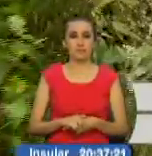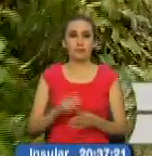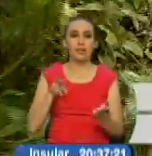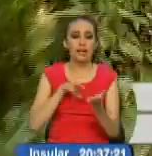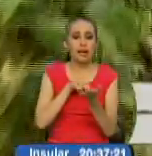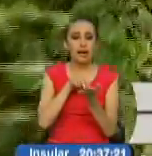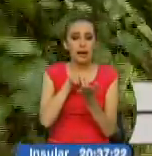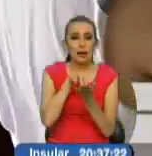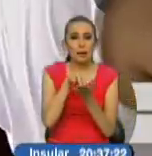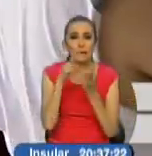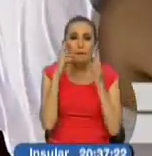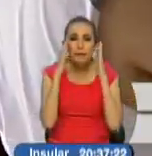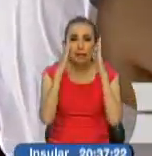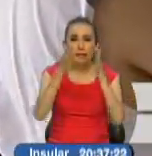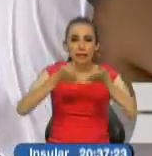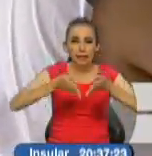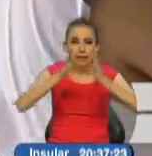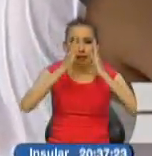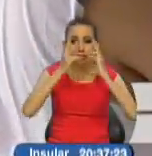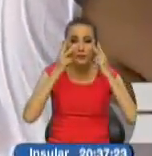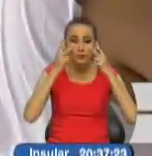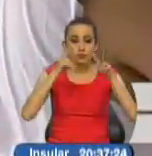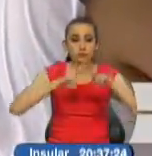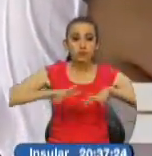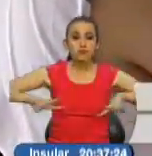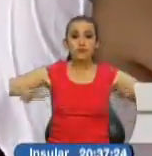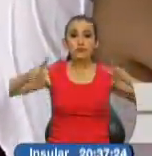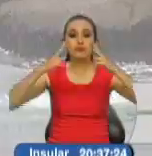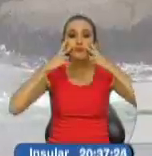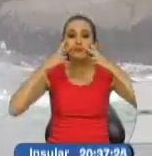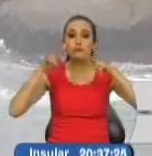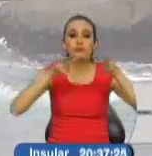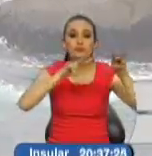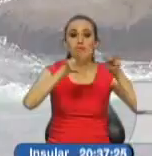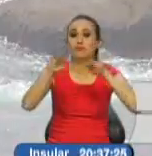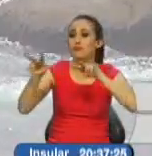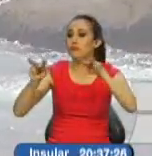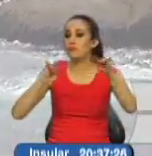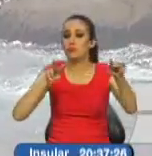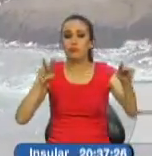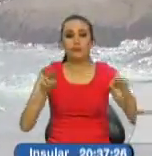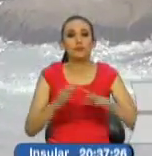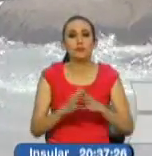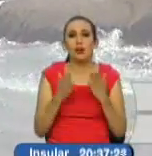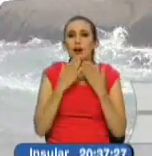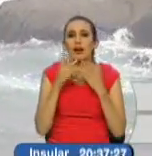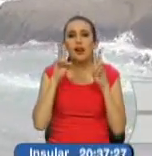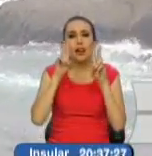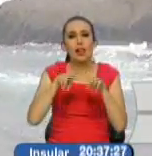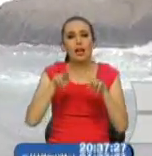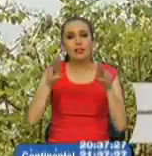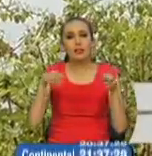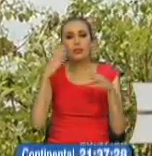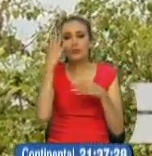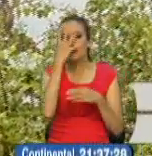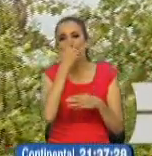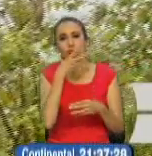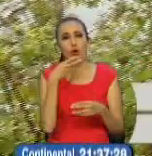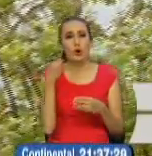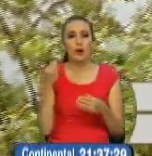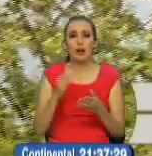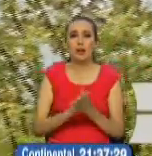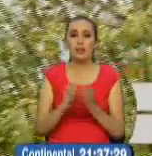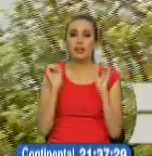Caminando por un sendero se llega a un mirador. Desde este punto se puede contemplar lo benévola que fue la naturaleza con nosotros al